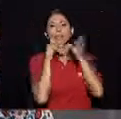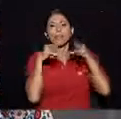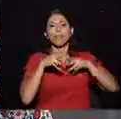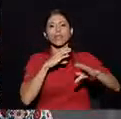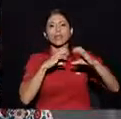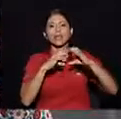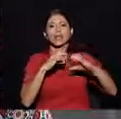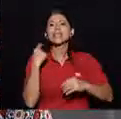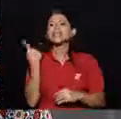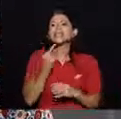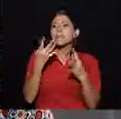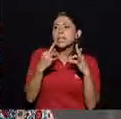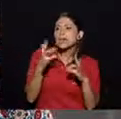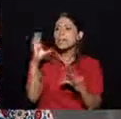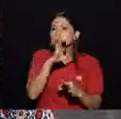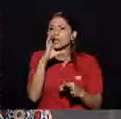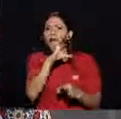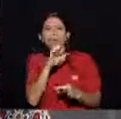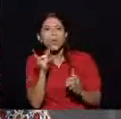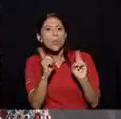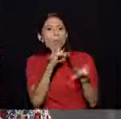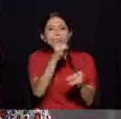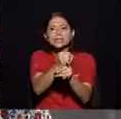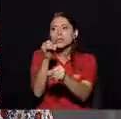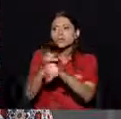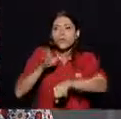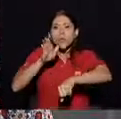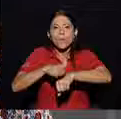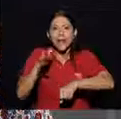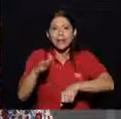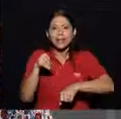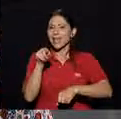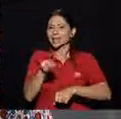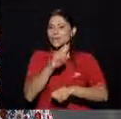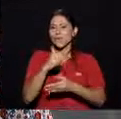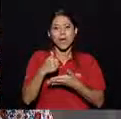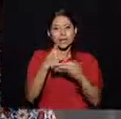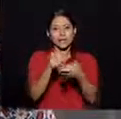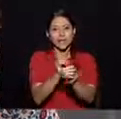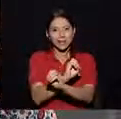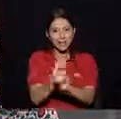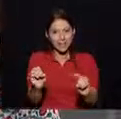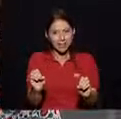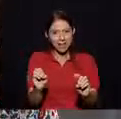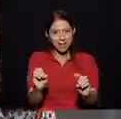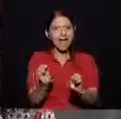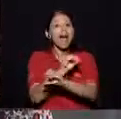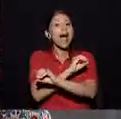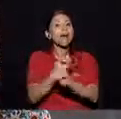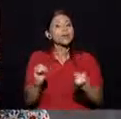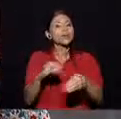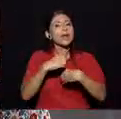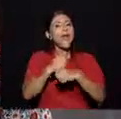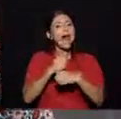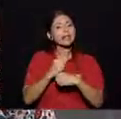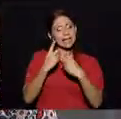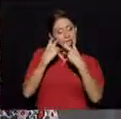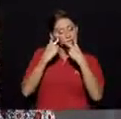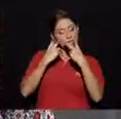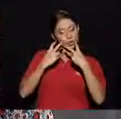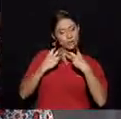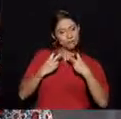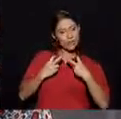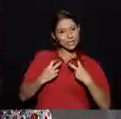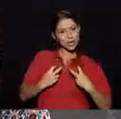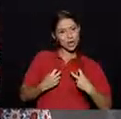La primera es la visita de enfermeras o técnicos de atención primaria, que en Costa Rica los tenemos, que